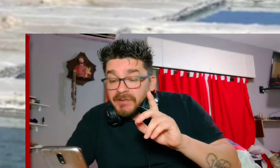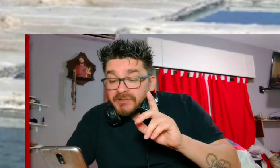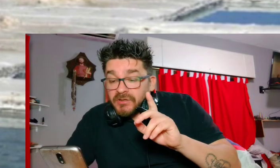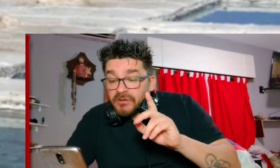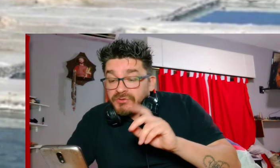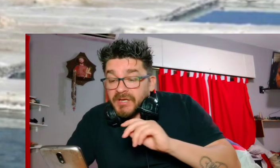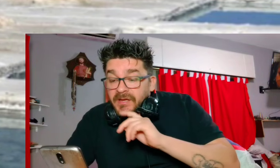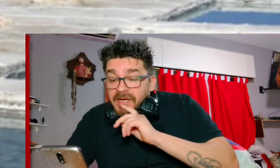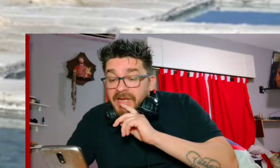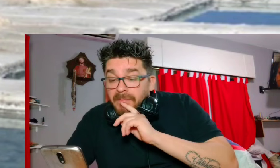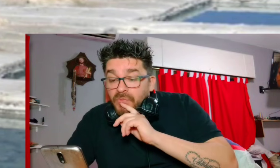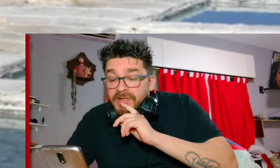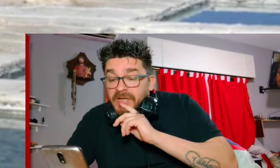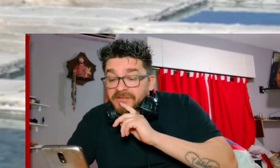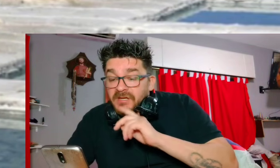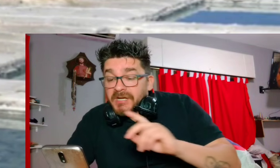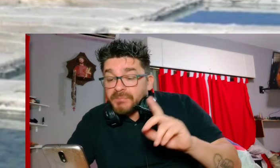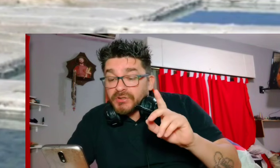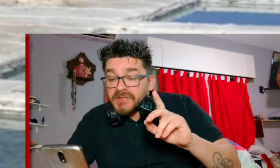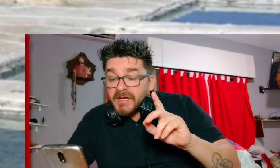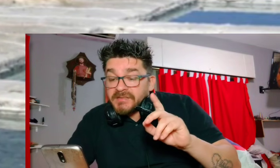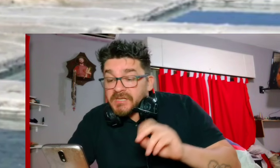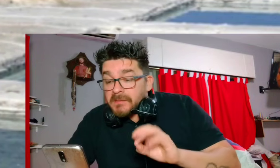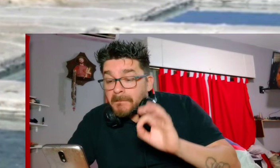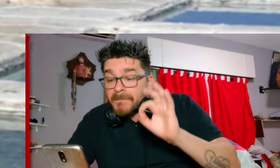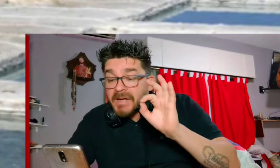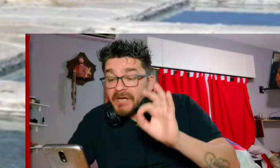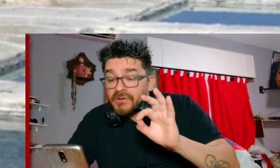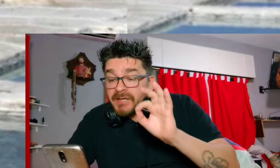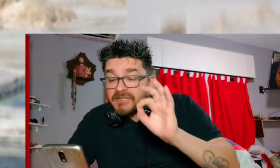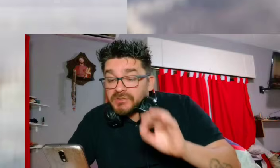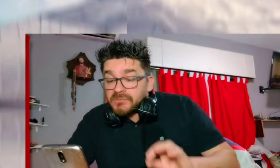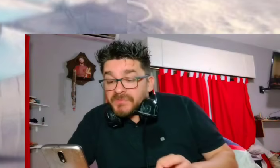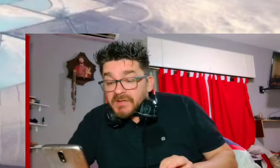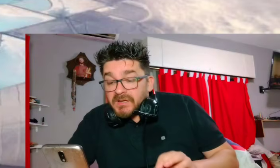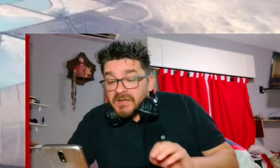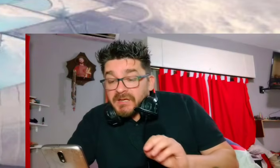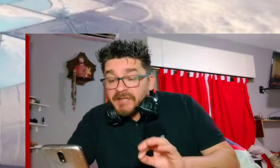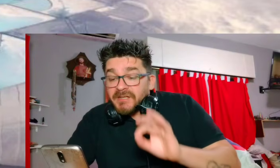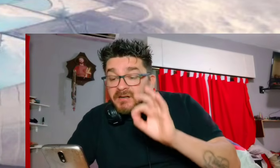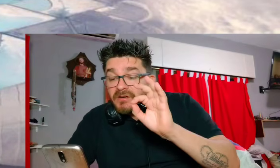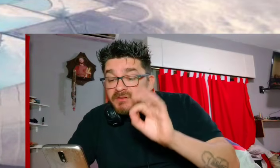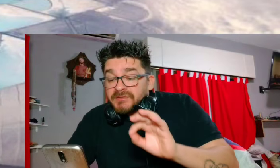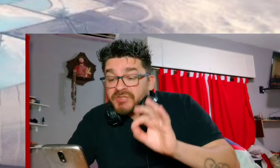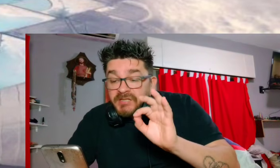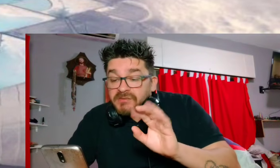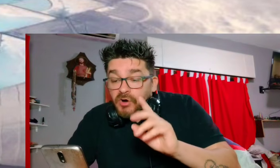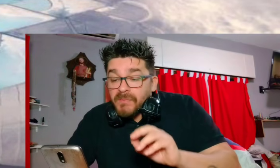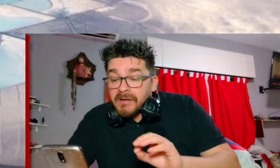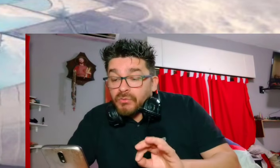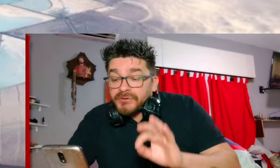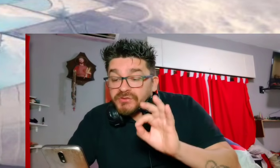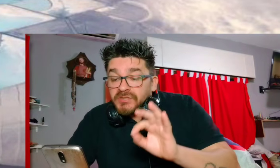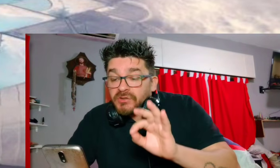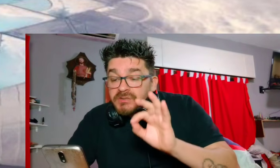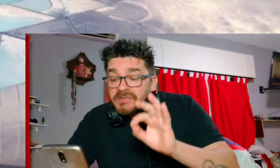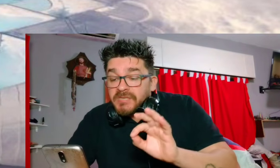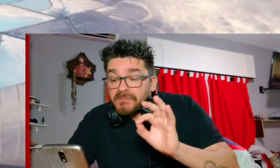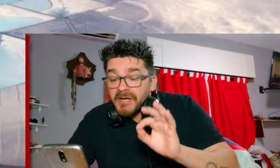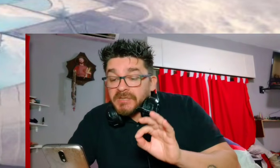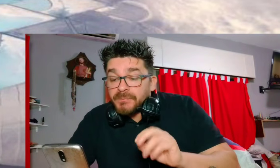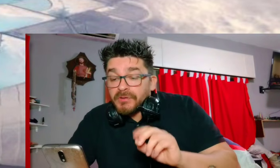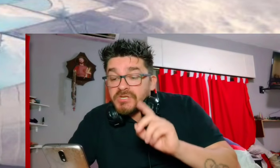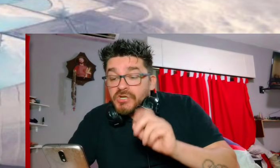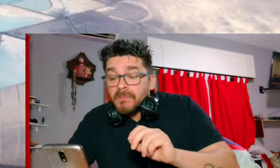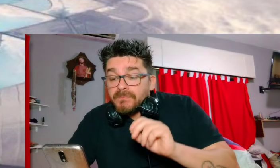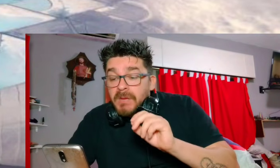cantidad promedio de litio encontrada en las muestras reportadas de Bacanora Lithium es alrededor de